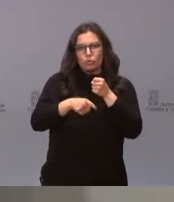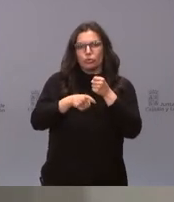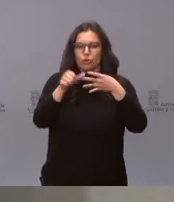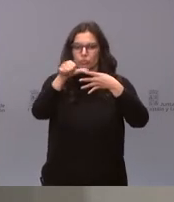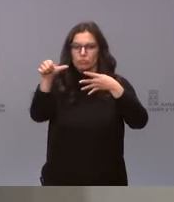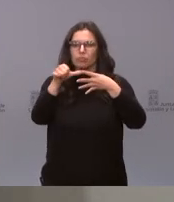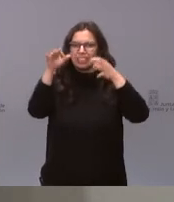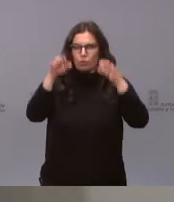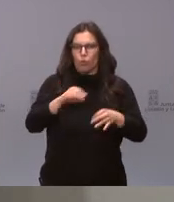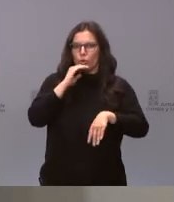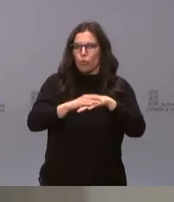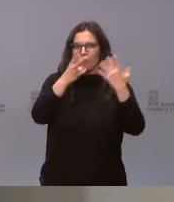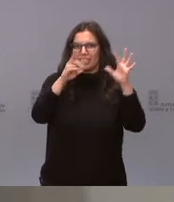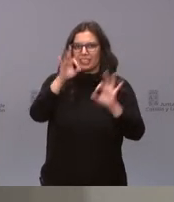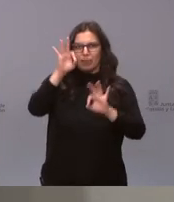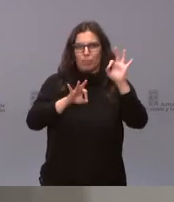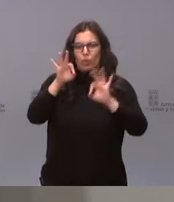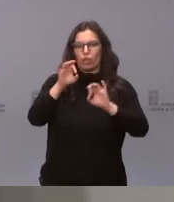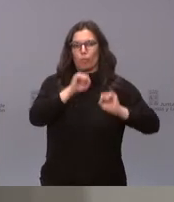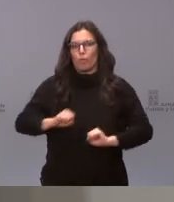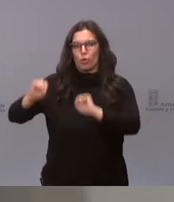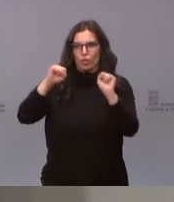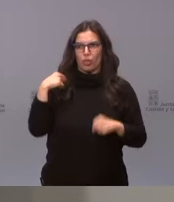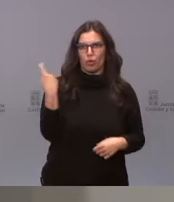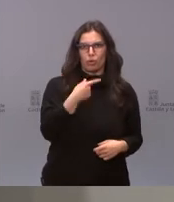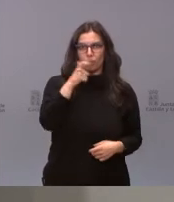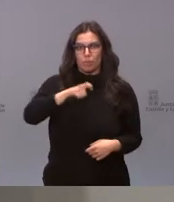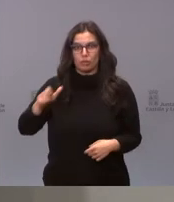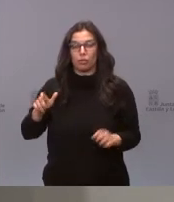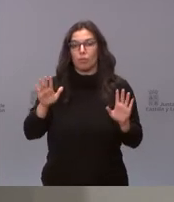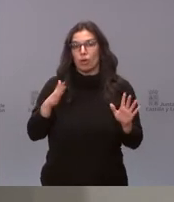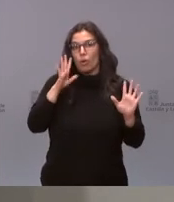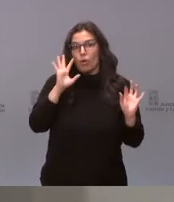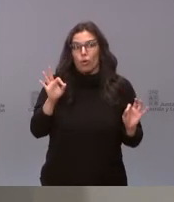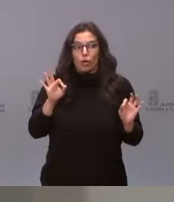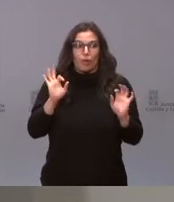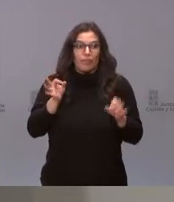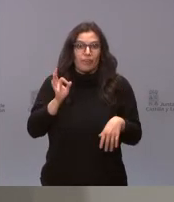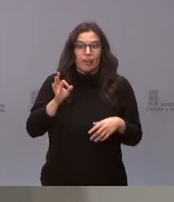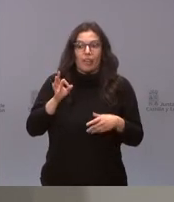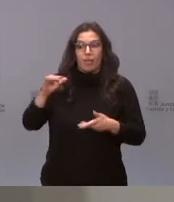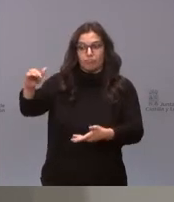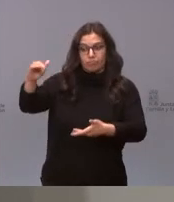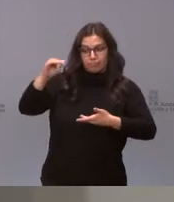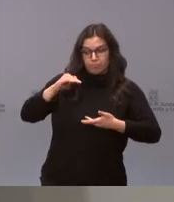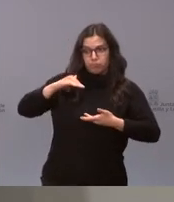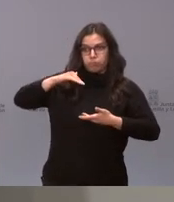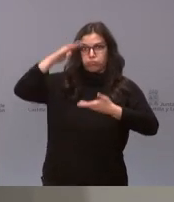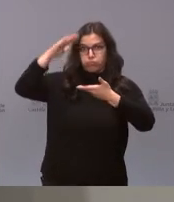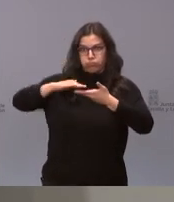ese 70 por ciento de personas vacunadas pero evidentemente pues las fluctuaciones de la llegada de vacunas